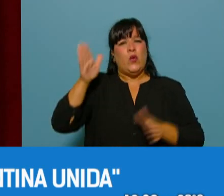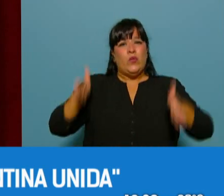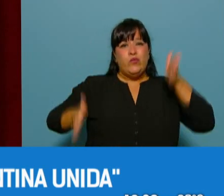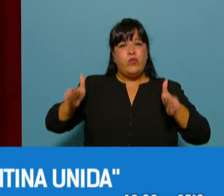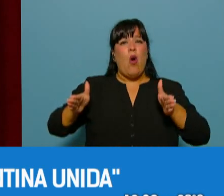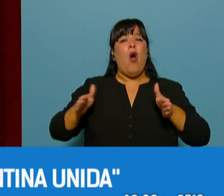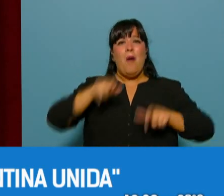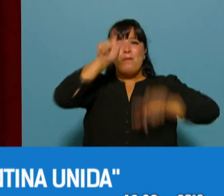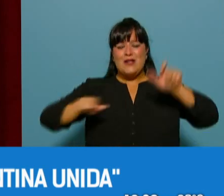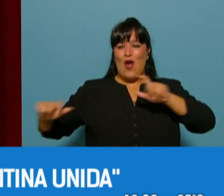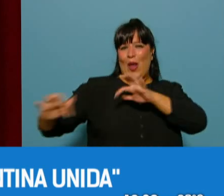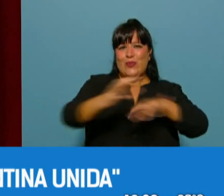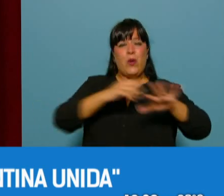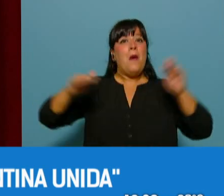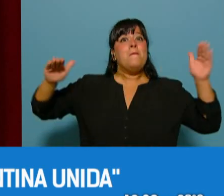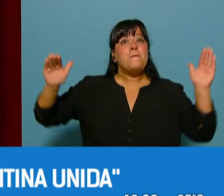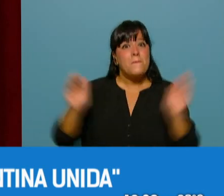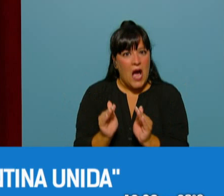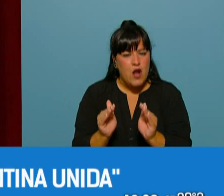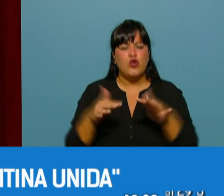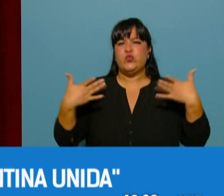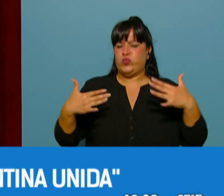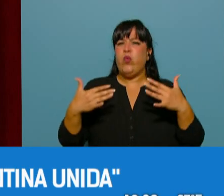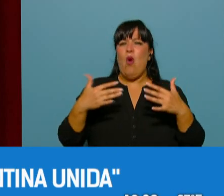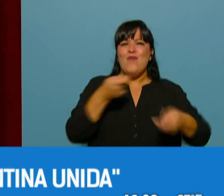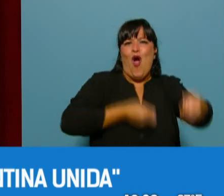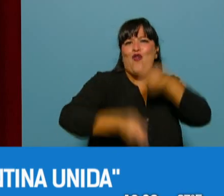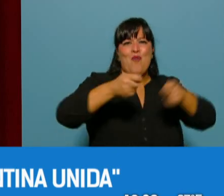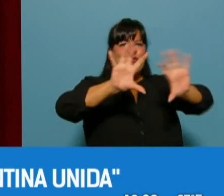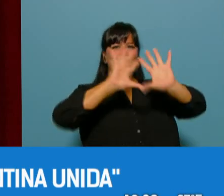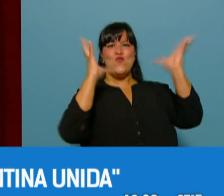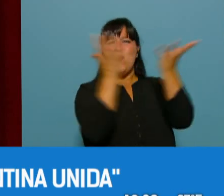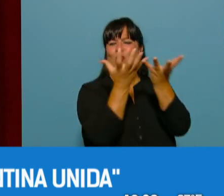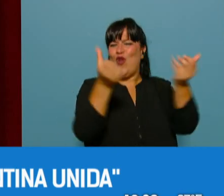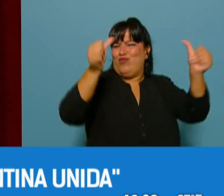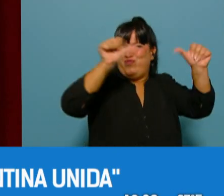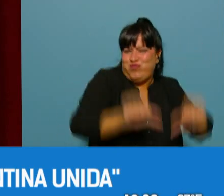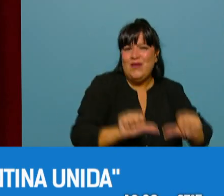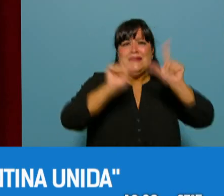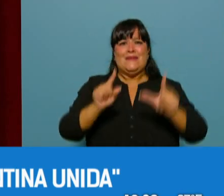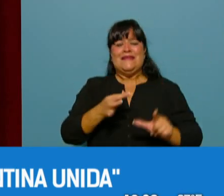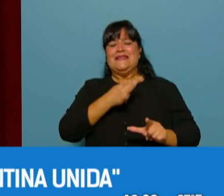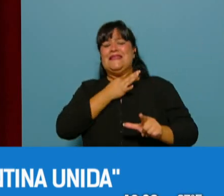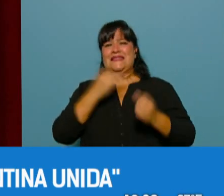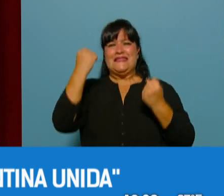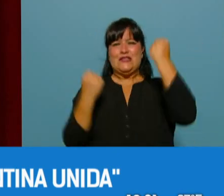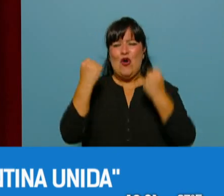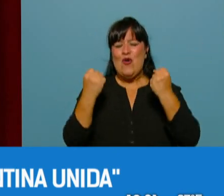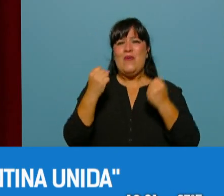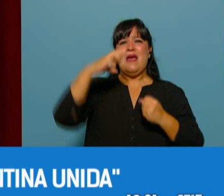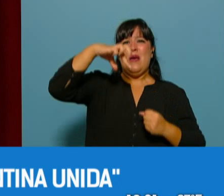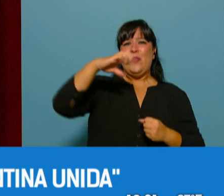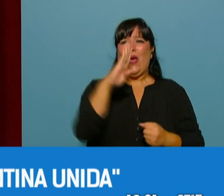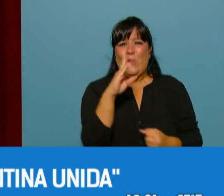circulación global de personas, con una caída significativa del comercio mundial, una contracción muy pocas veces vista del